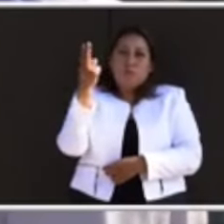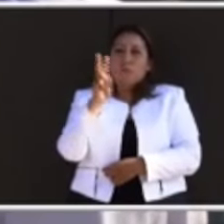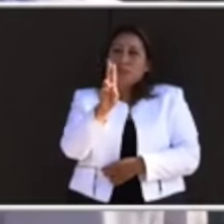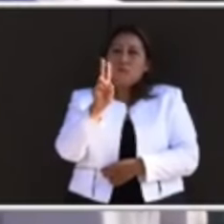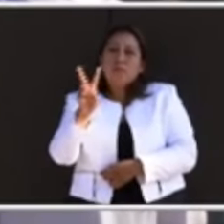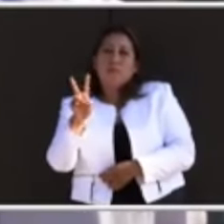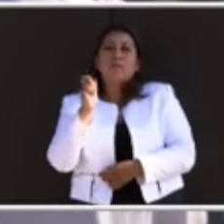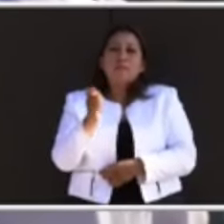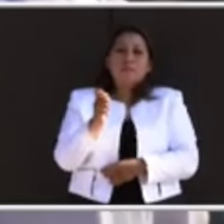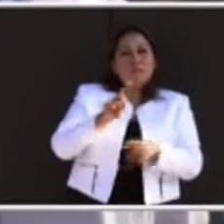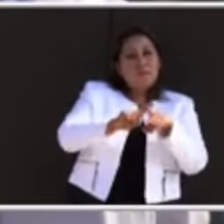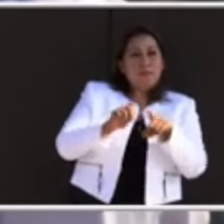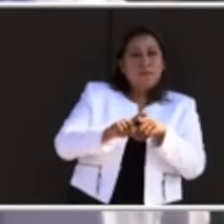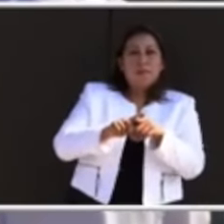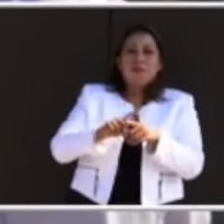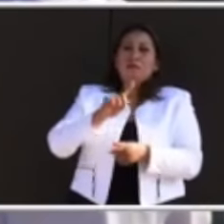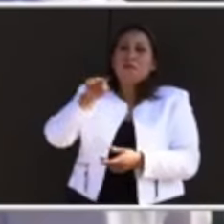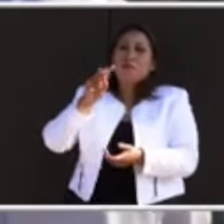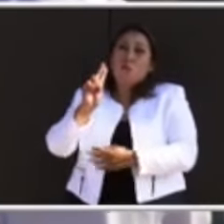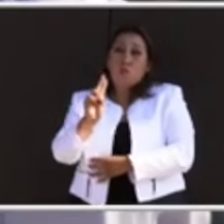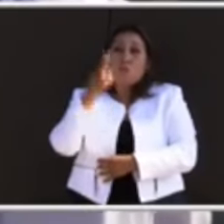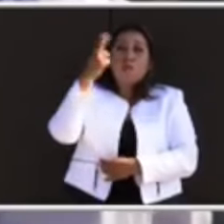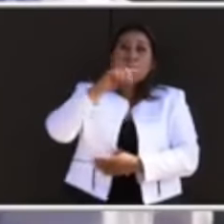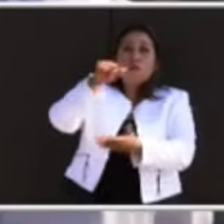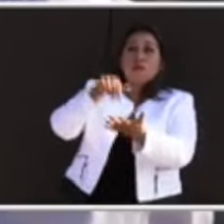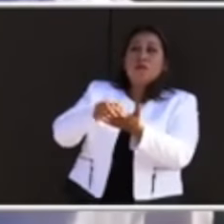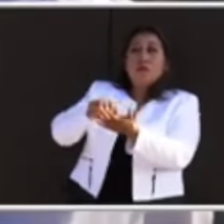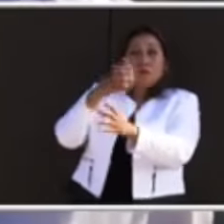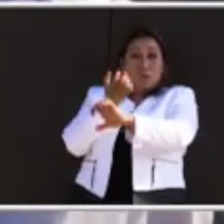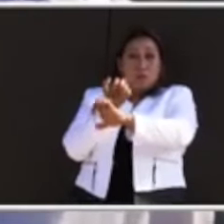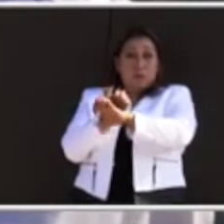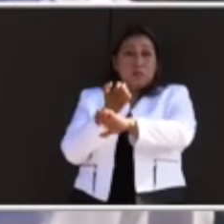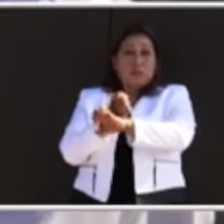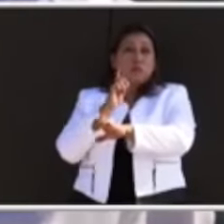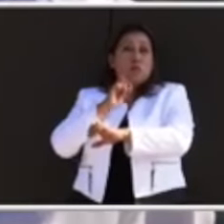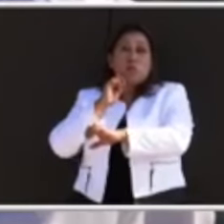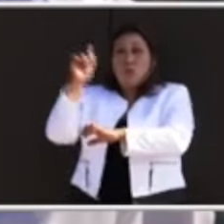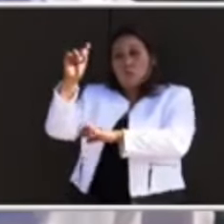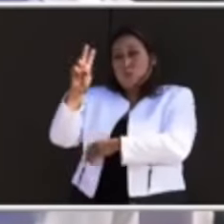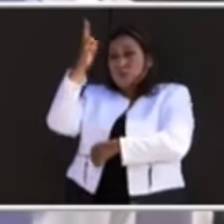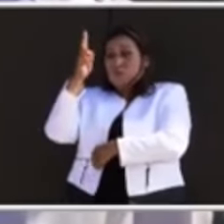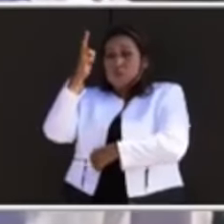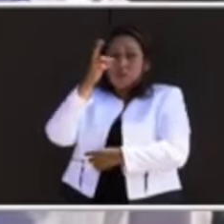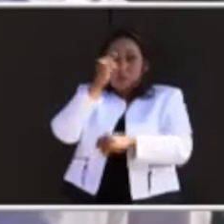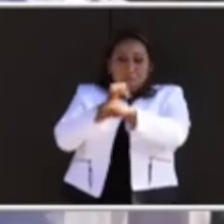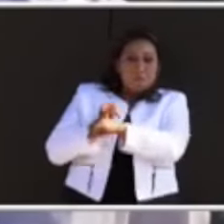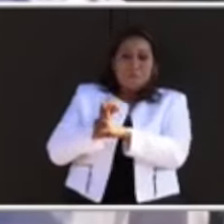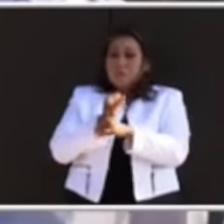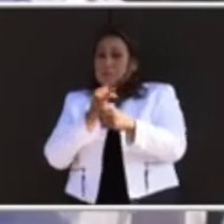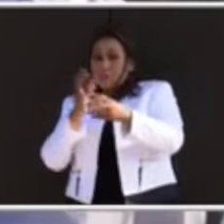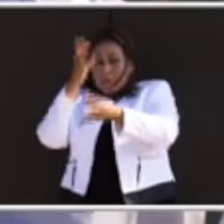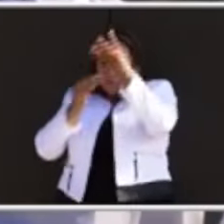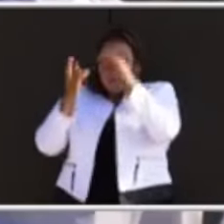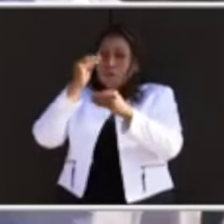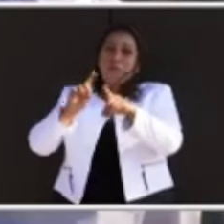Organizaciones Públicas por la Universidad de California en Berkeley. Fue diputada local al Congreso del Estado.